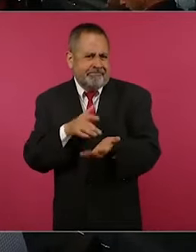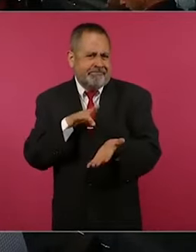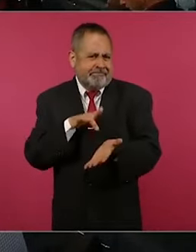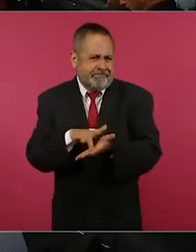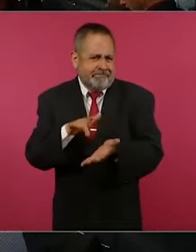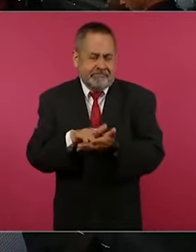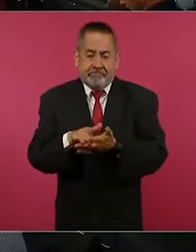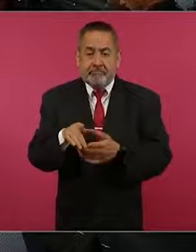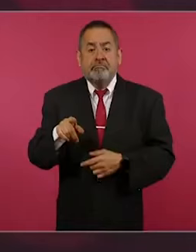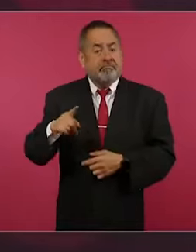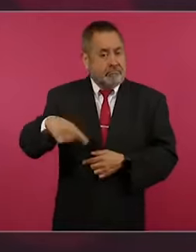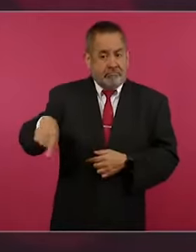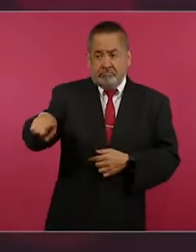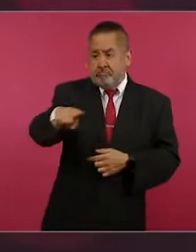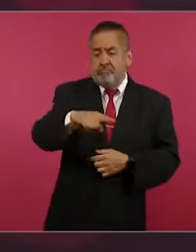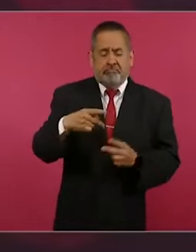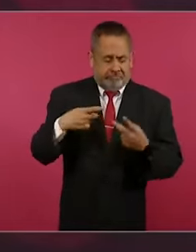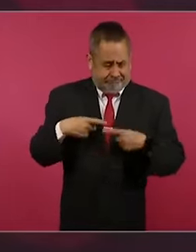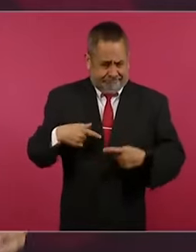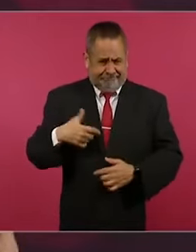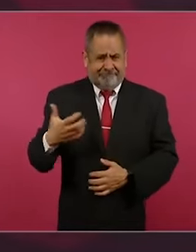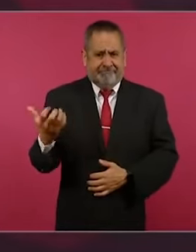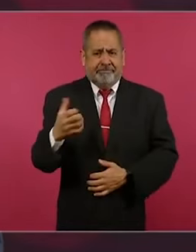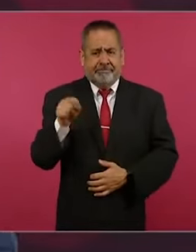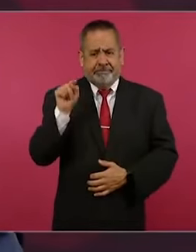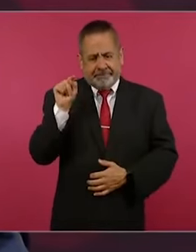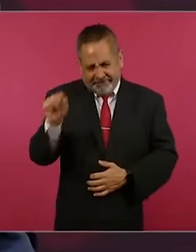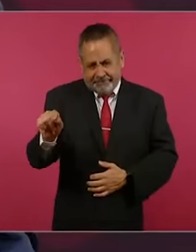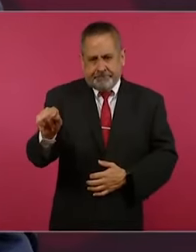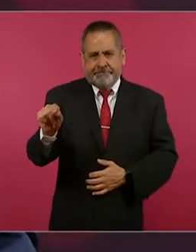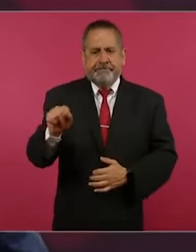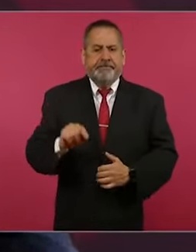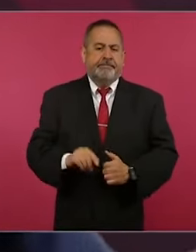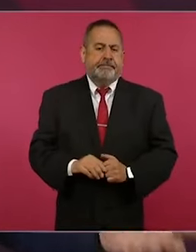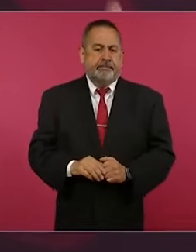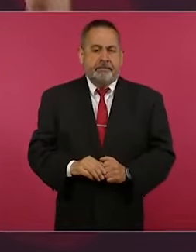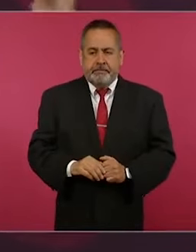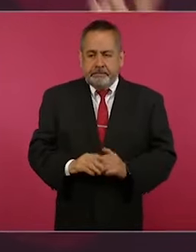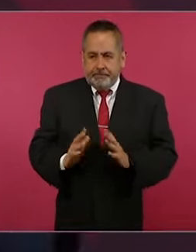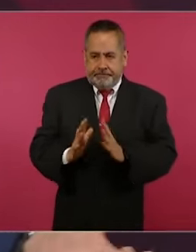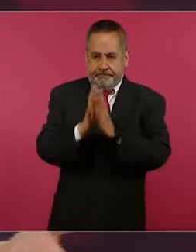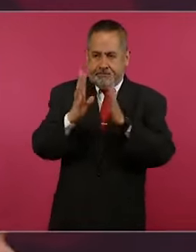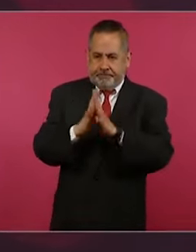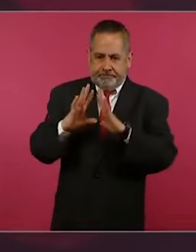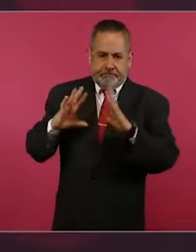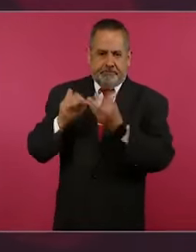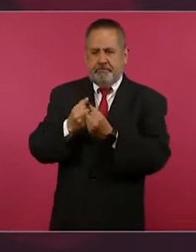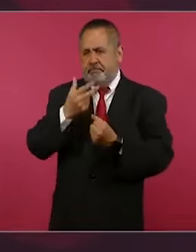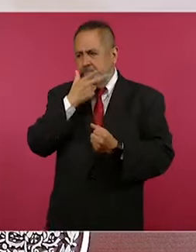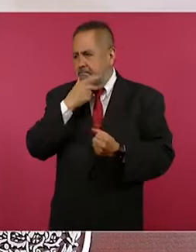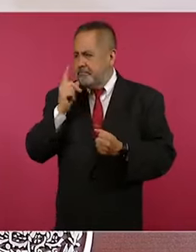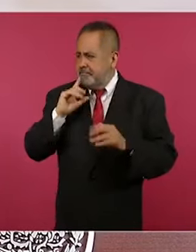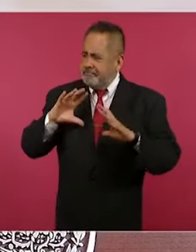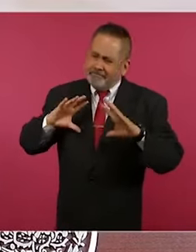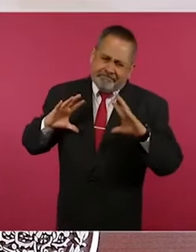abajo y con la participación de todas y de todos.